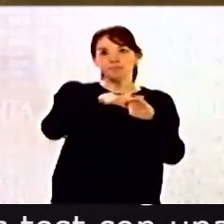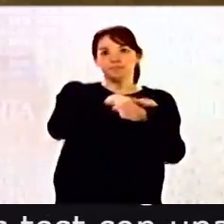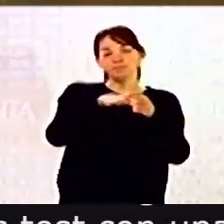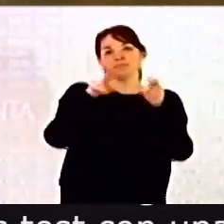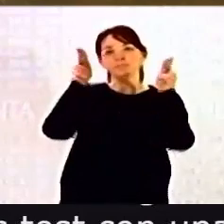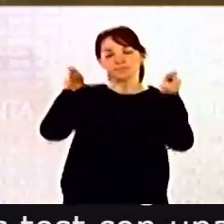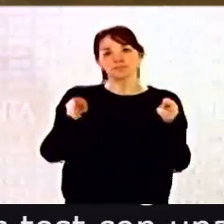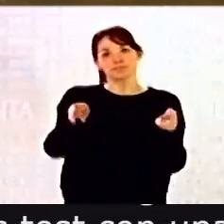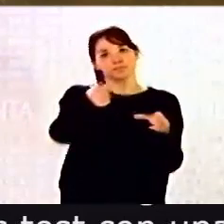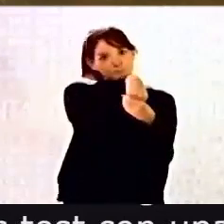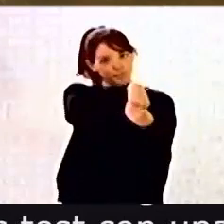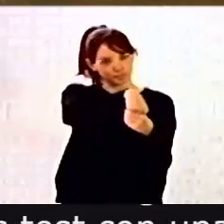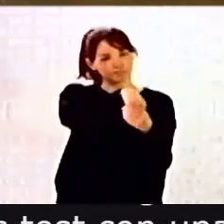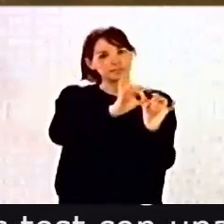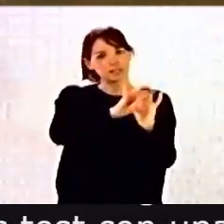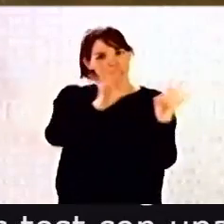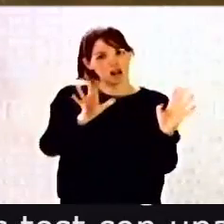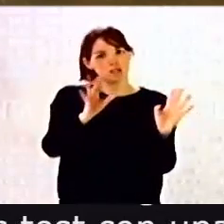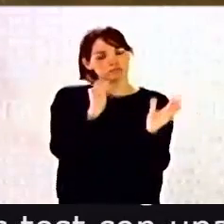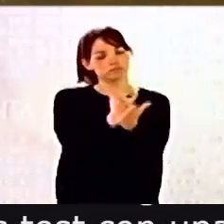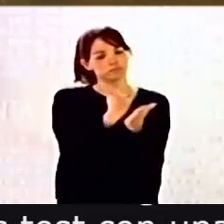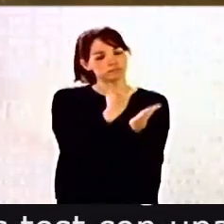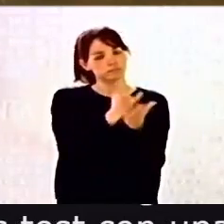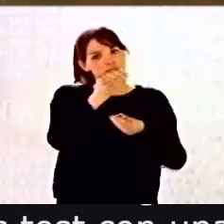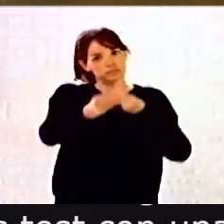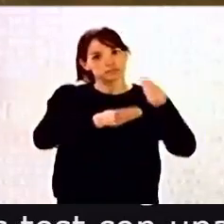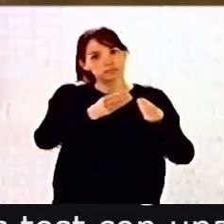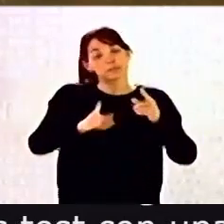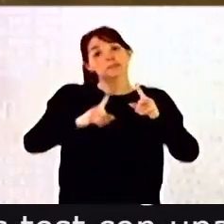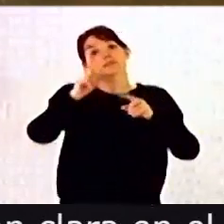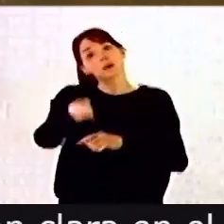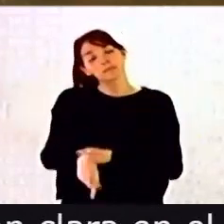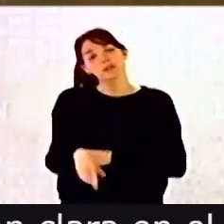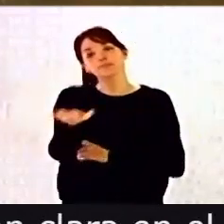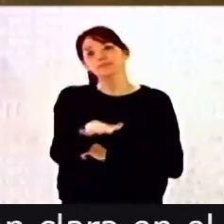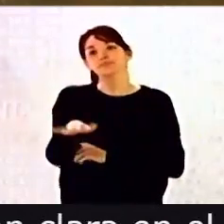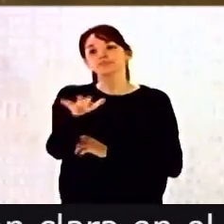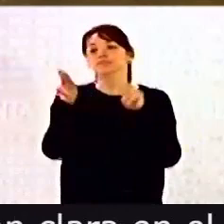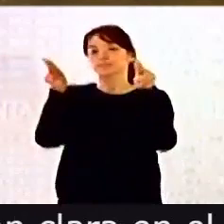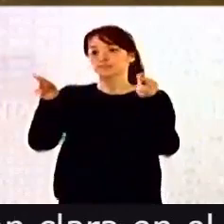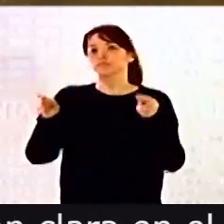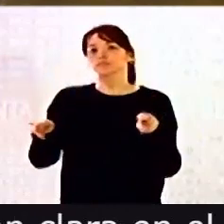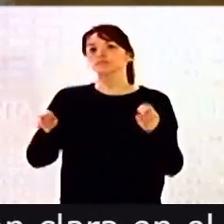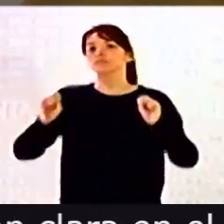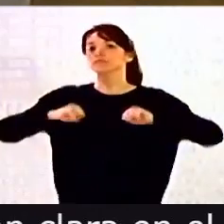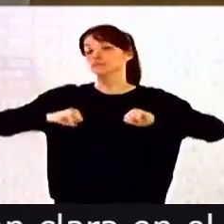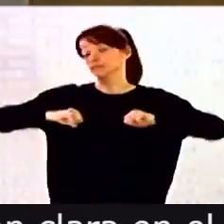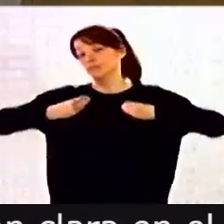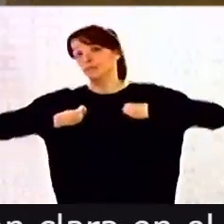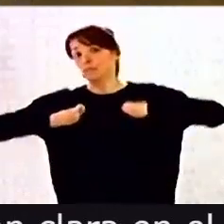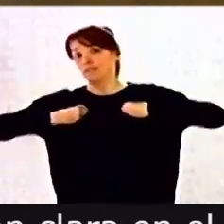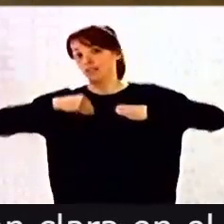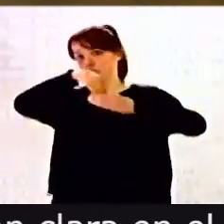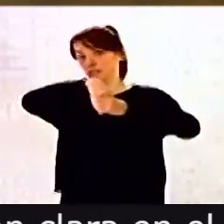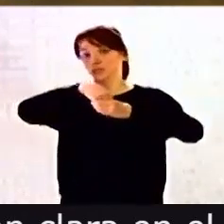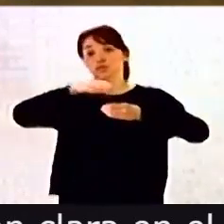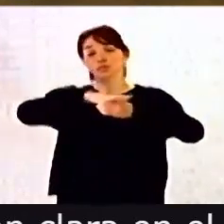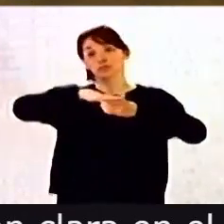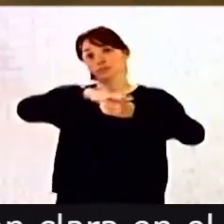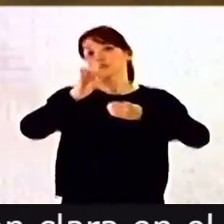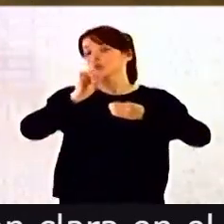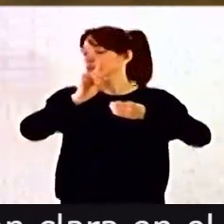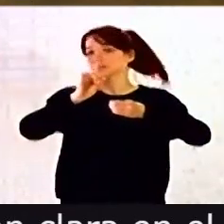y también con una indicación clara en el sector no solo de los residentes que están en las residencias, sino también de los